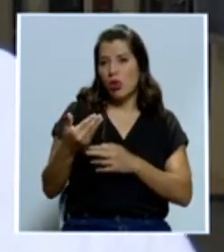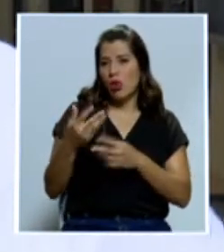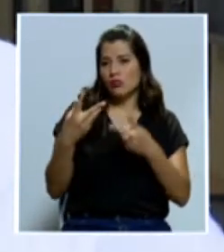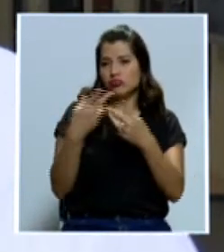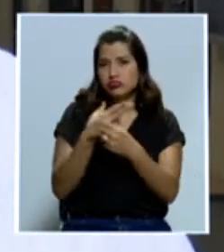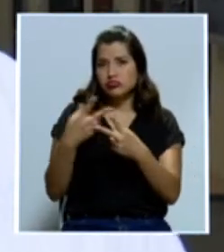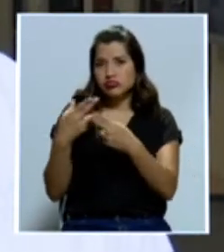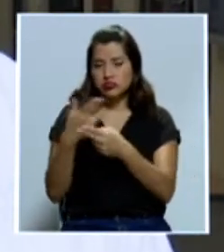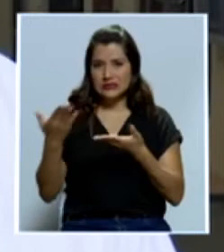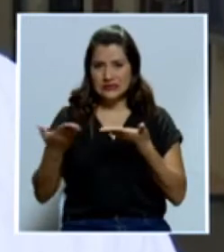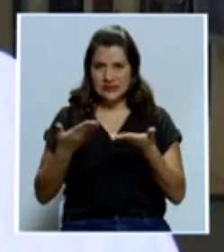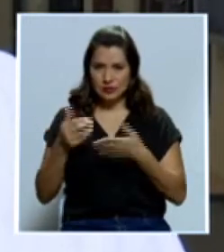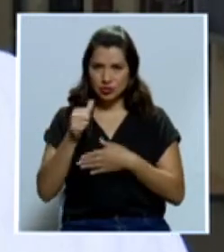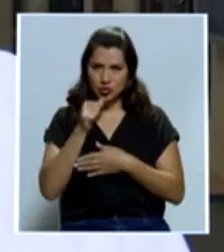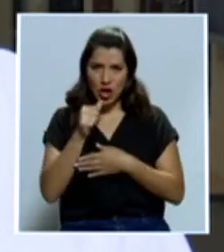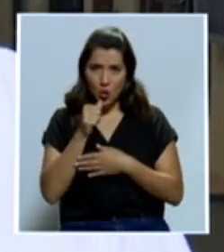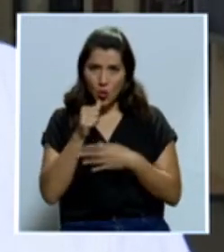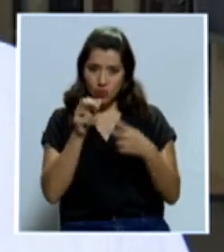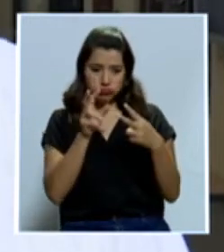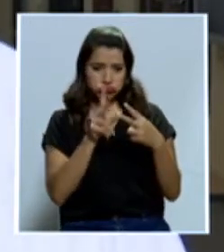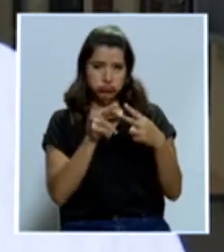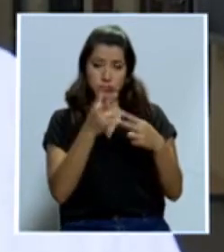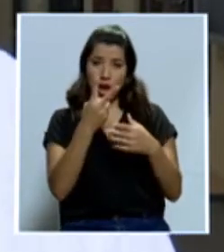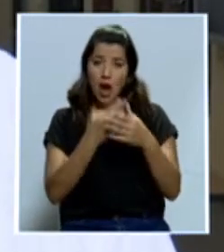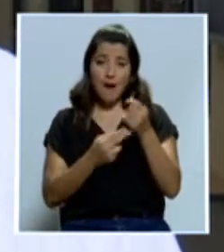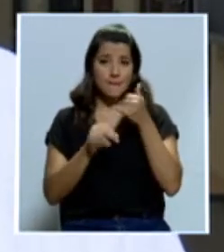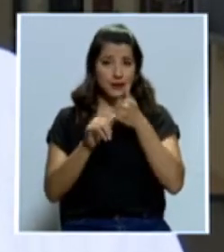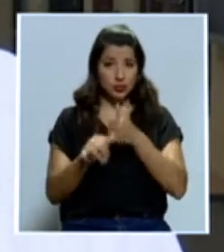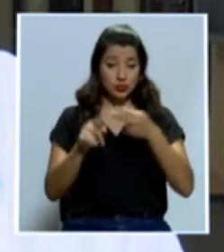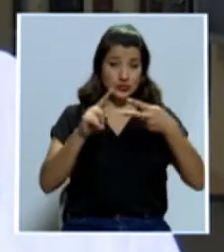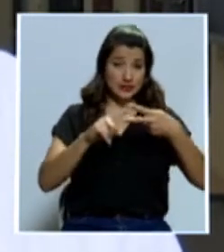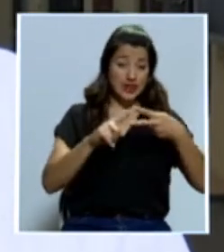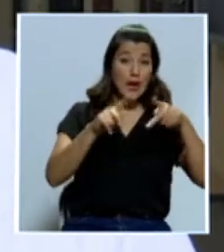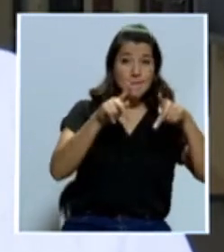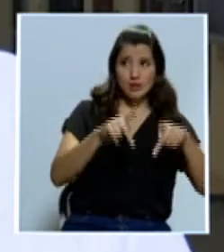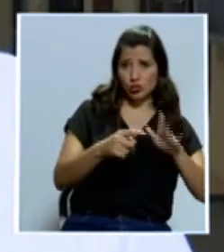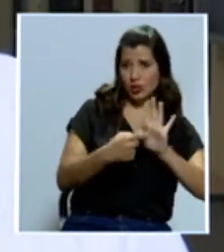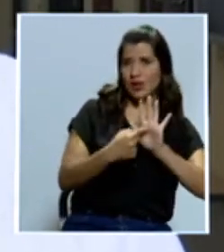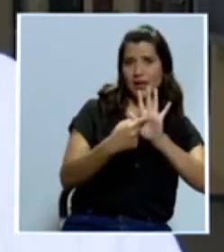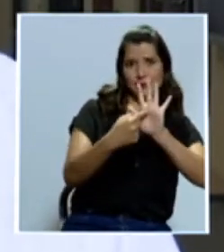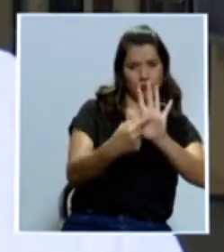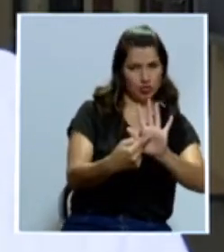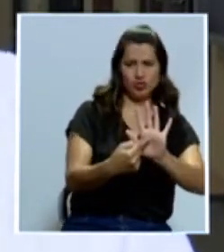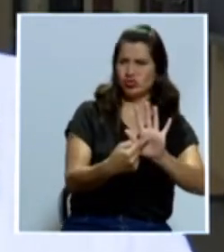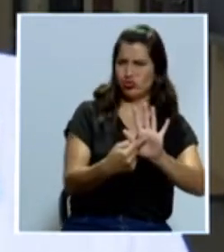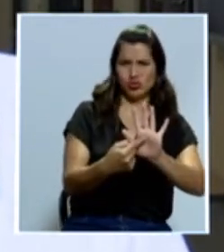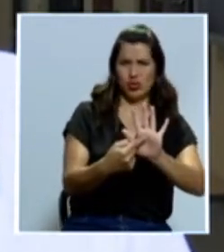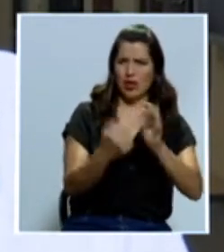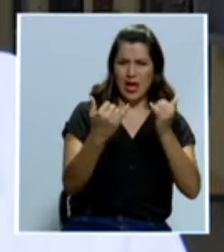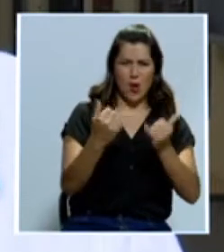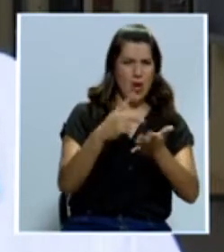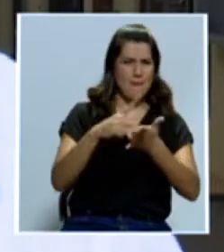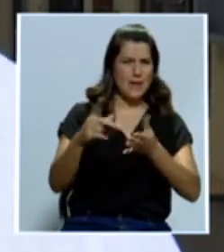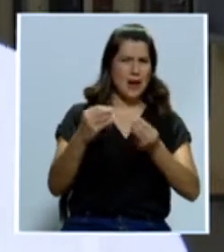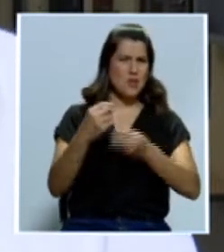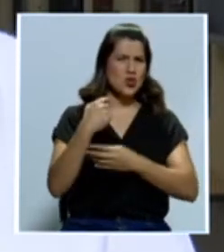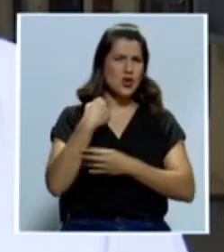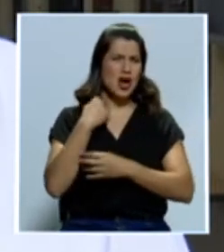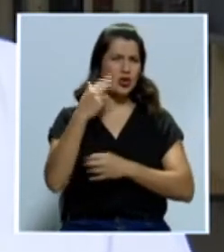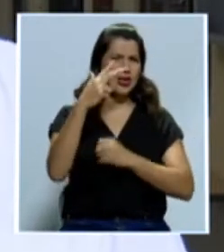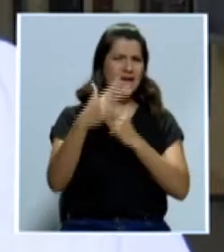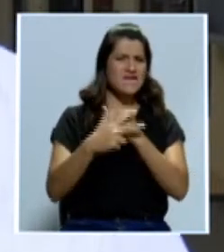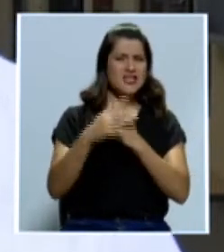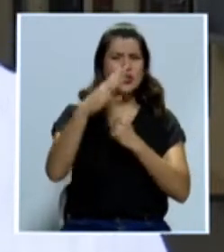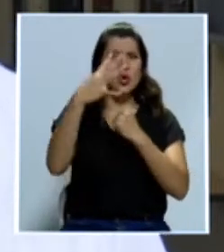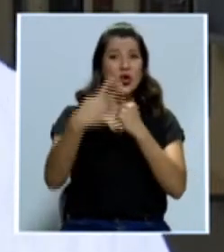recibimos denuncias de los dos tipos. Gente que nos subió recibos con diferencias muy altas, 3, 4 veces más que